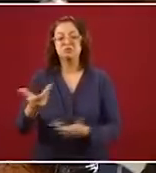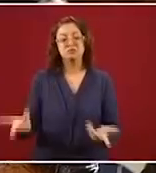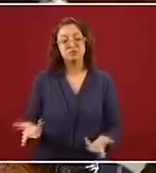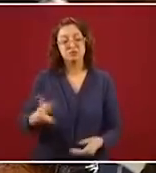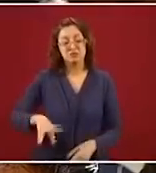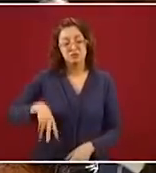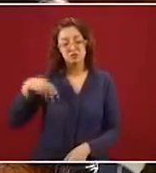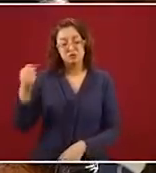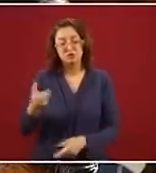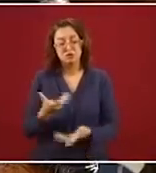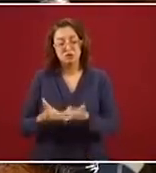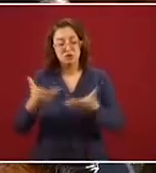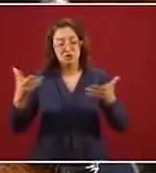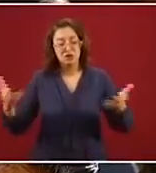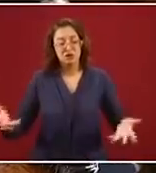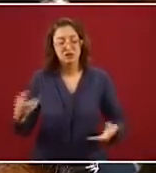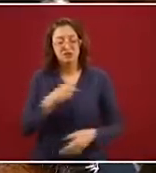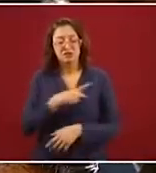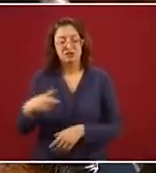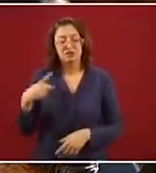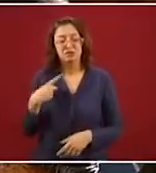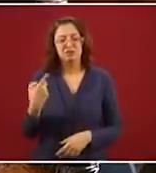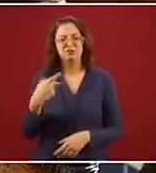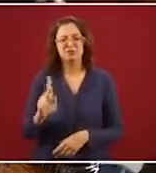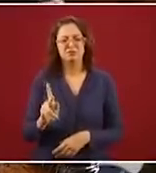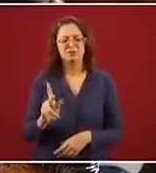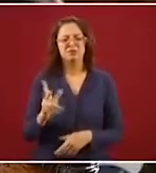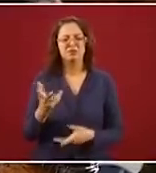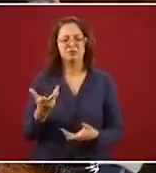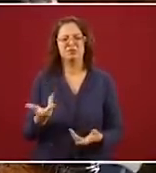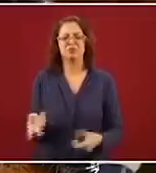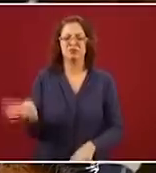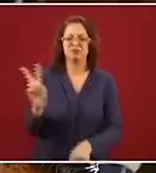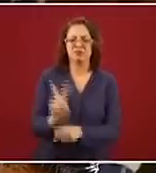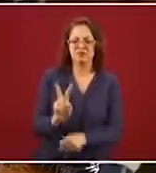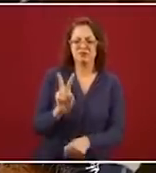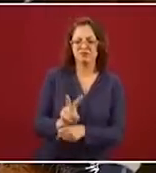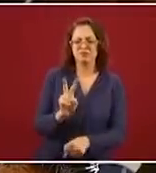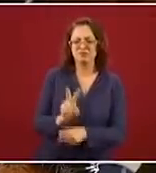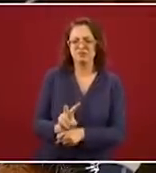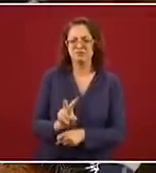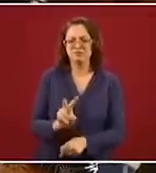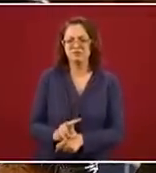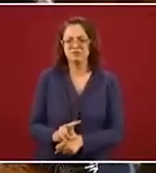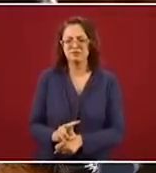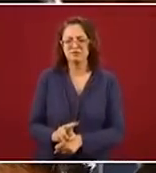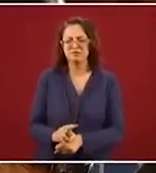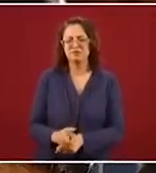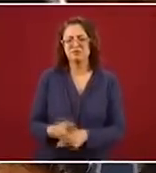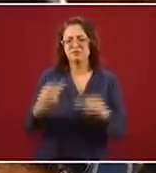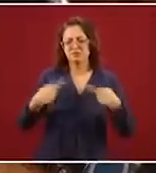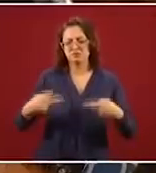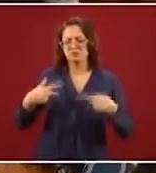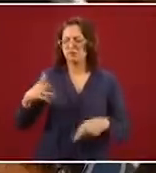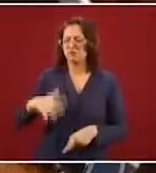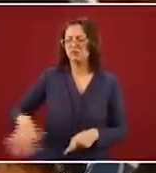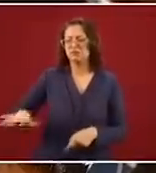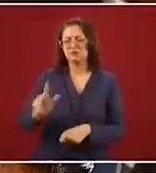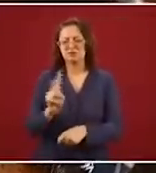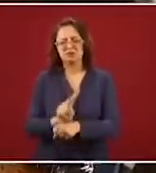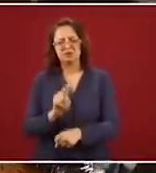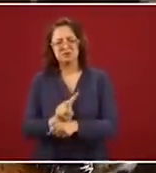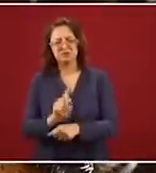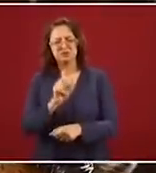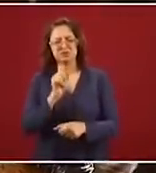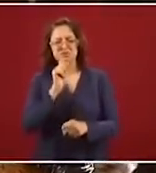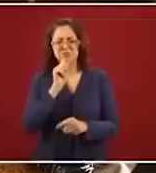muy grande. Pero aquí, y en colación a la fiscalización, hay una figura que se llama auditoría social, que también va en